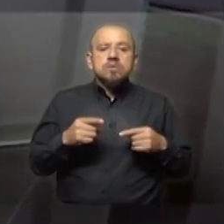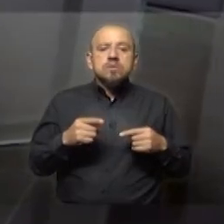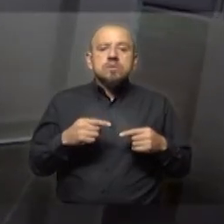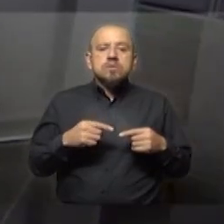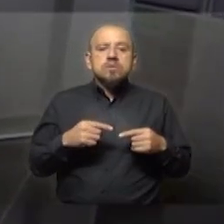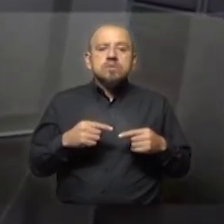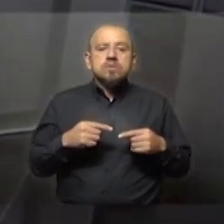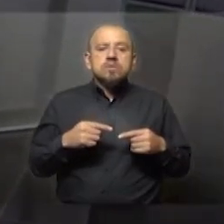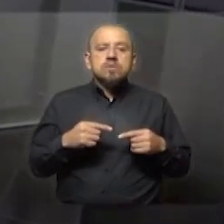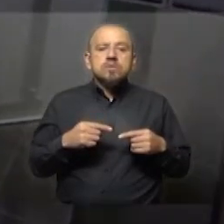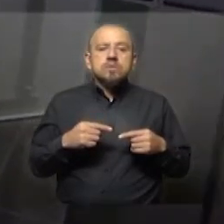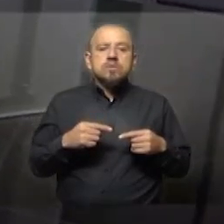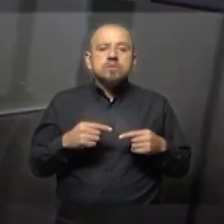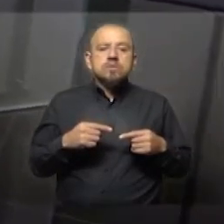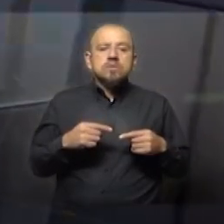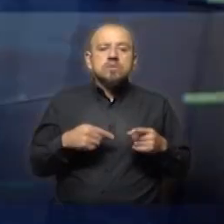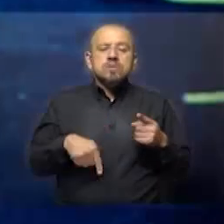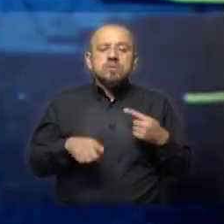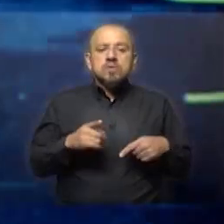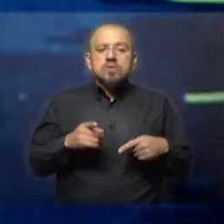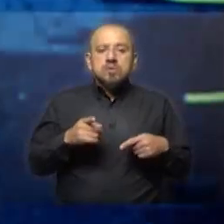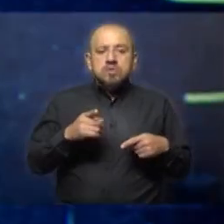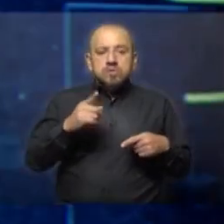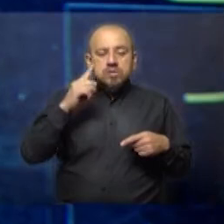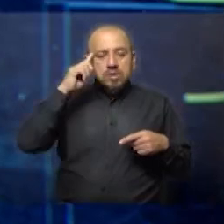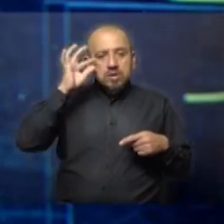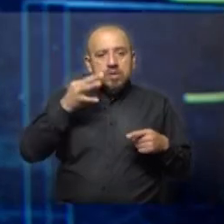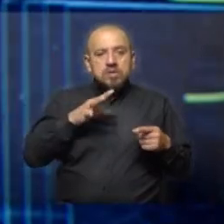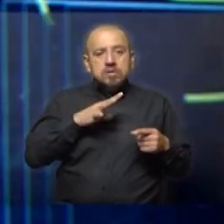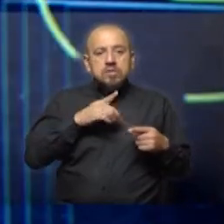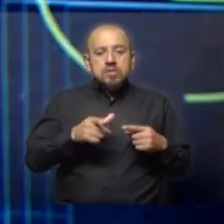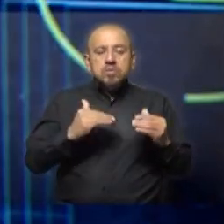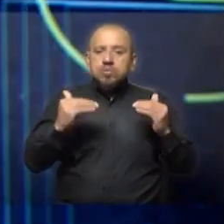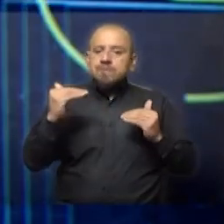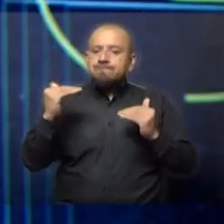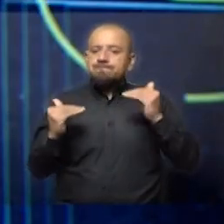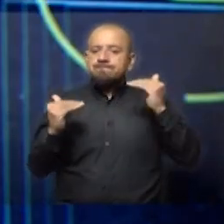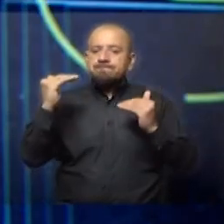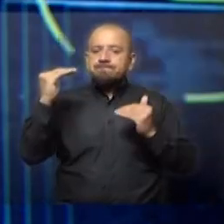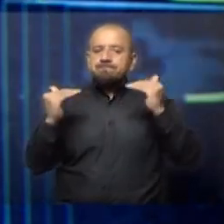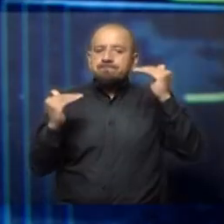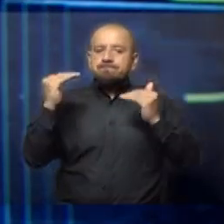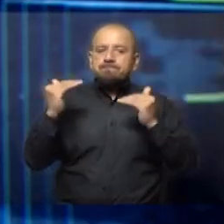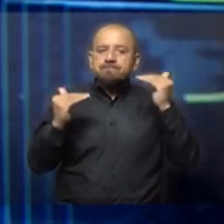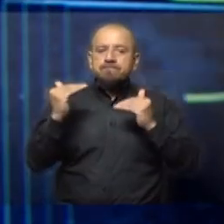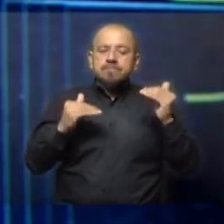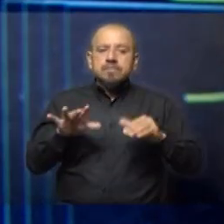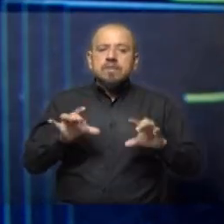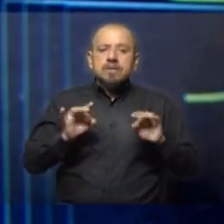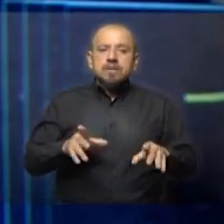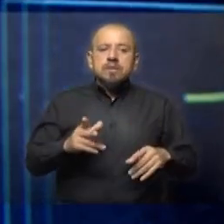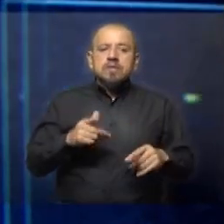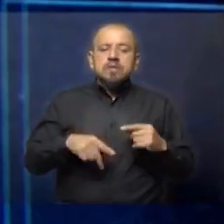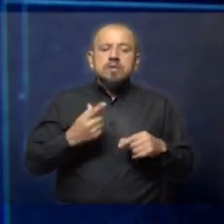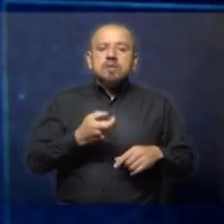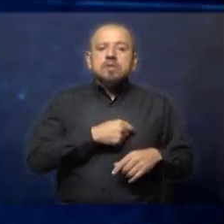personas Entonces él cree que si hay una desigualdad si hay una injusticia fisiológica natural la